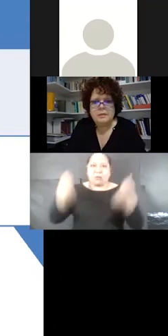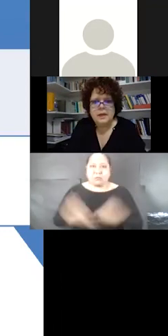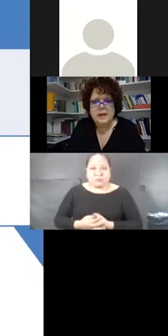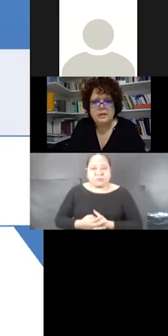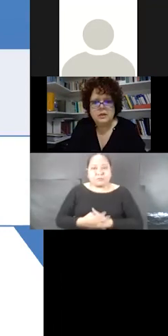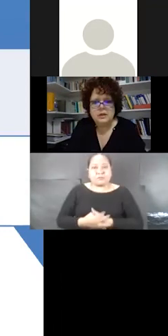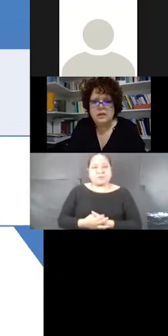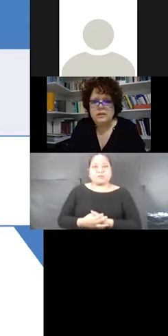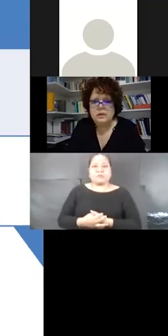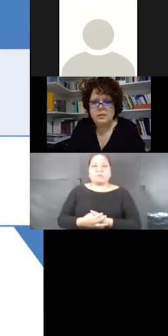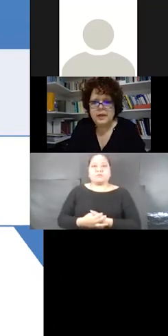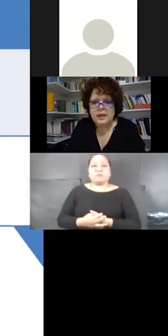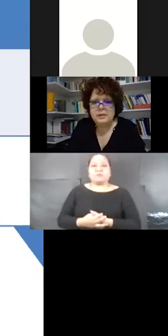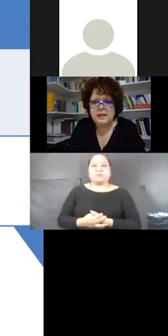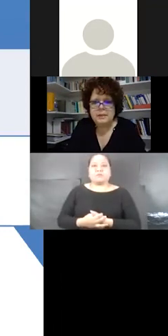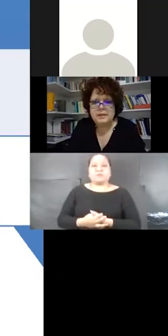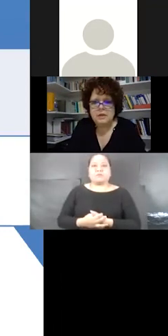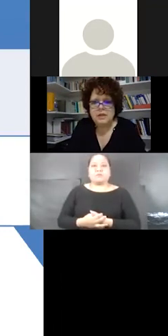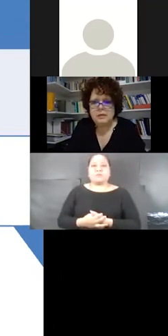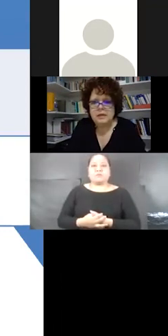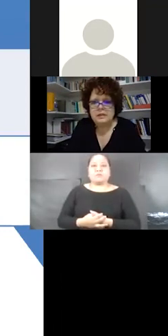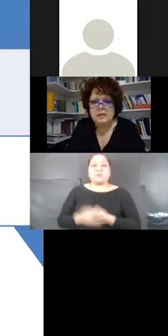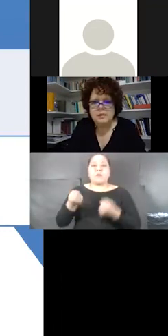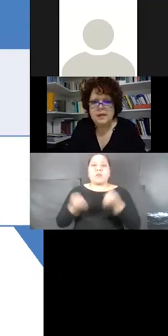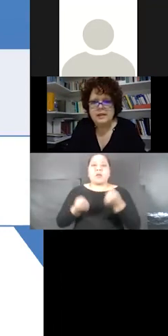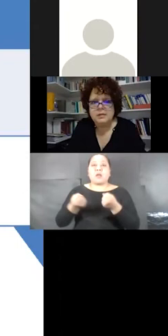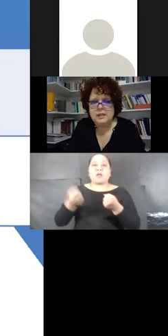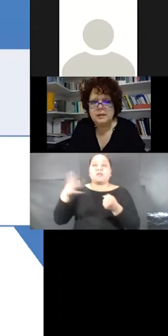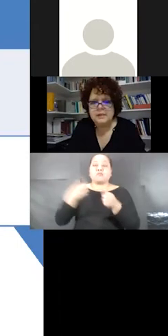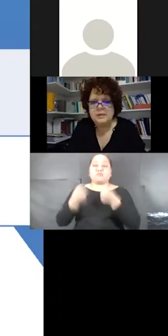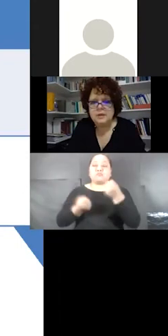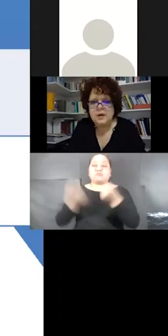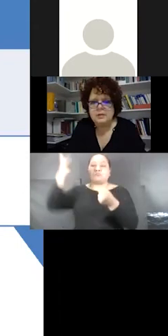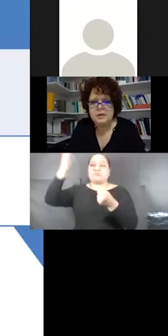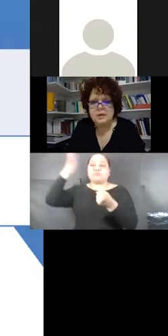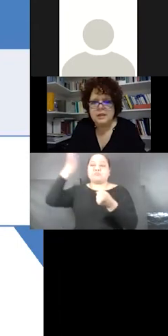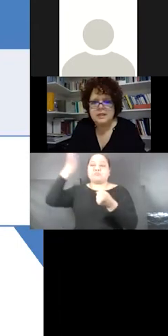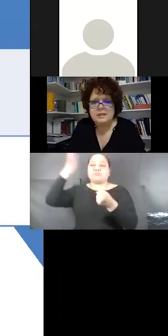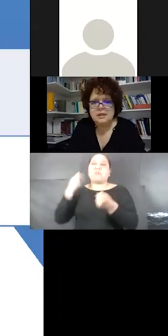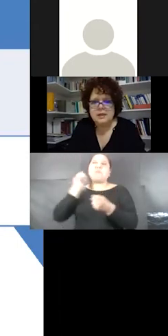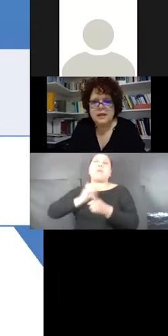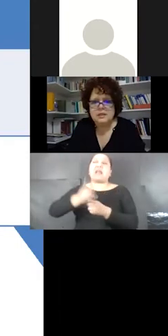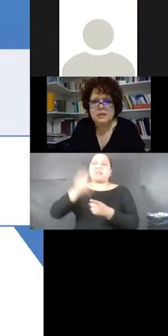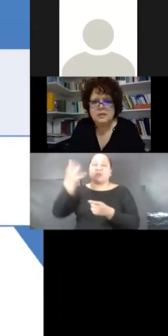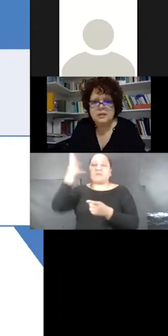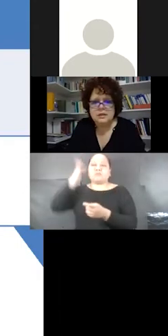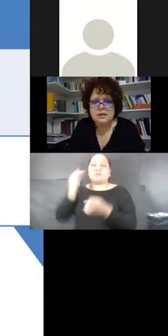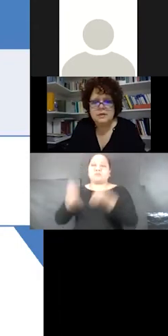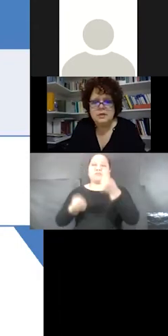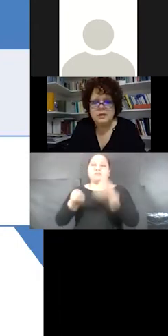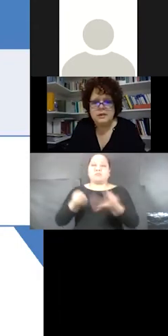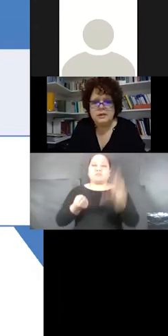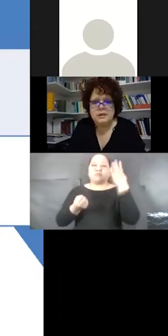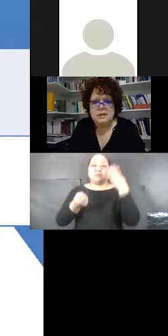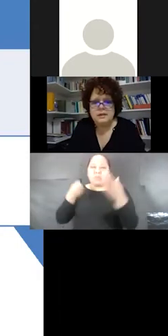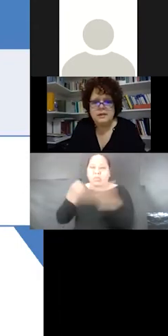Estoy manejando y continúo manejando mientras que pasan los árboles, y sigo manejando mientras que pasa otro árbol. Sigo manejando y me